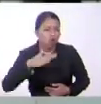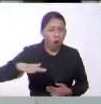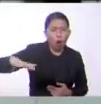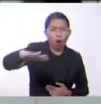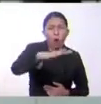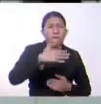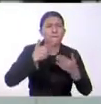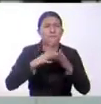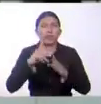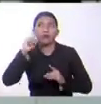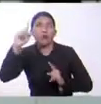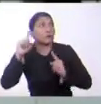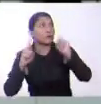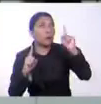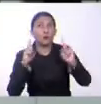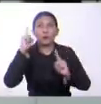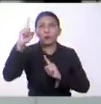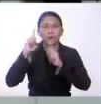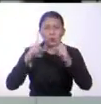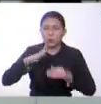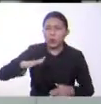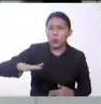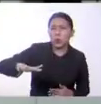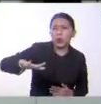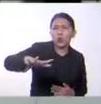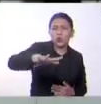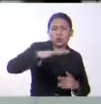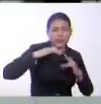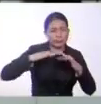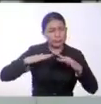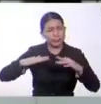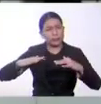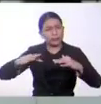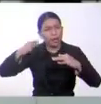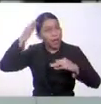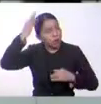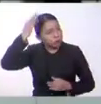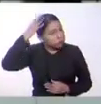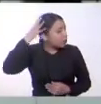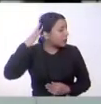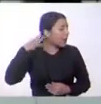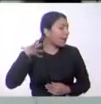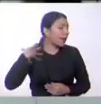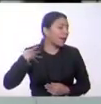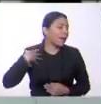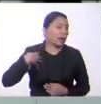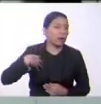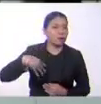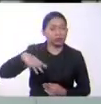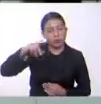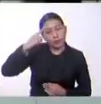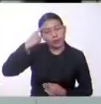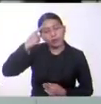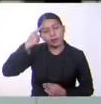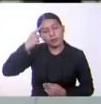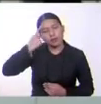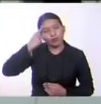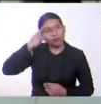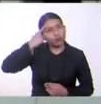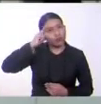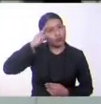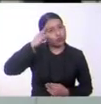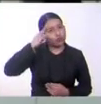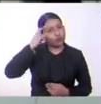Cuando llega errante por montes y valles, la cabellera, la mente. El